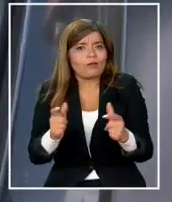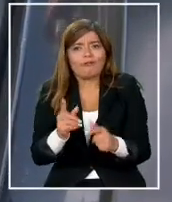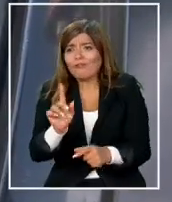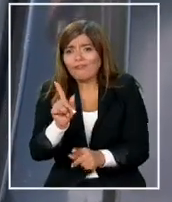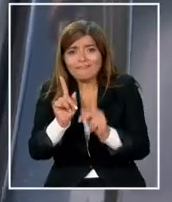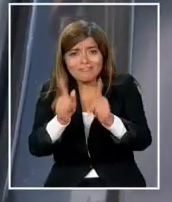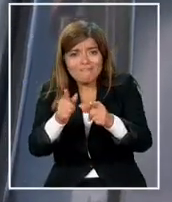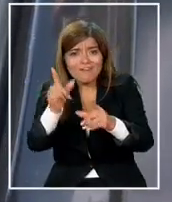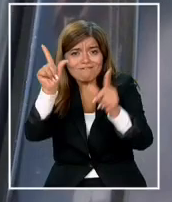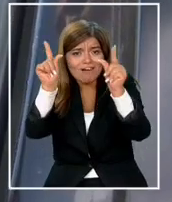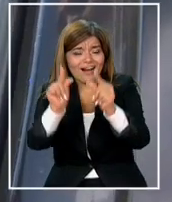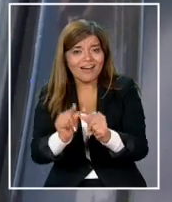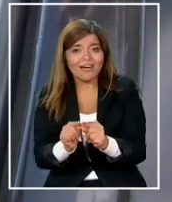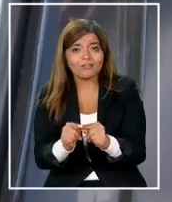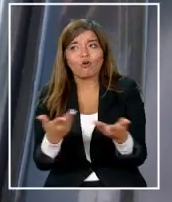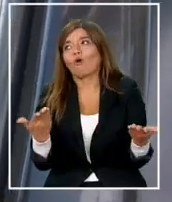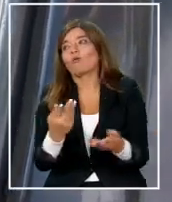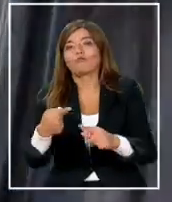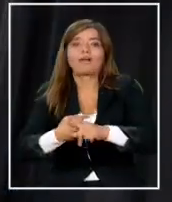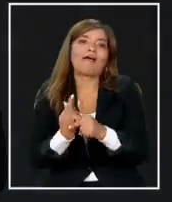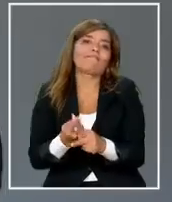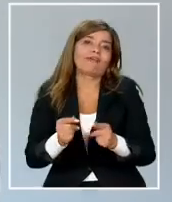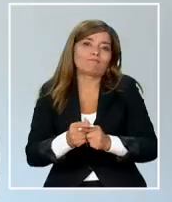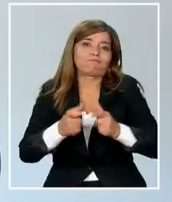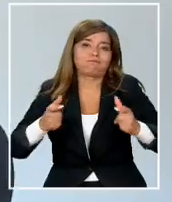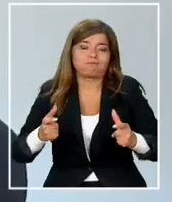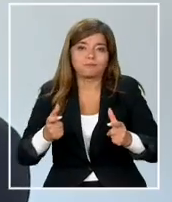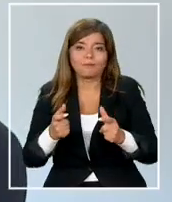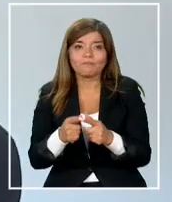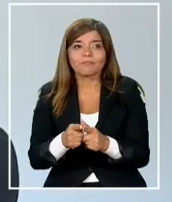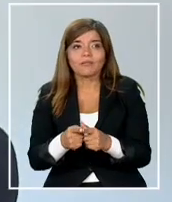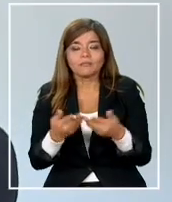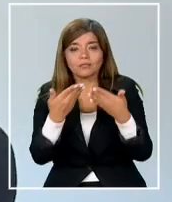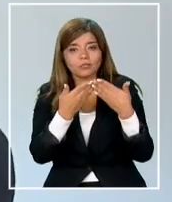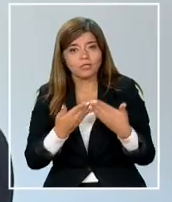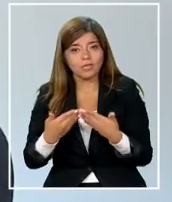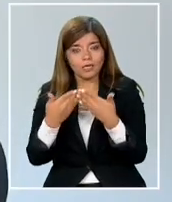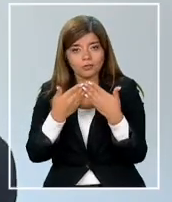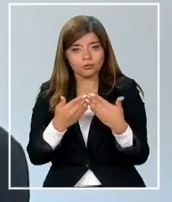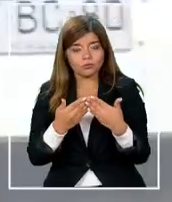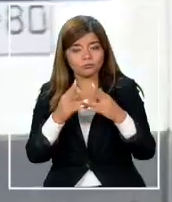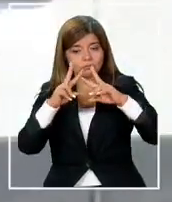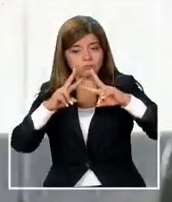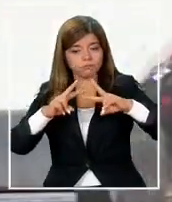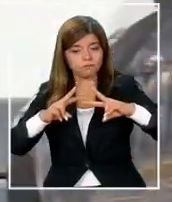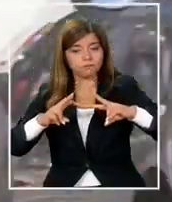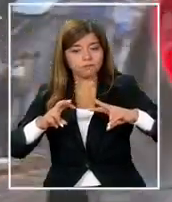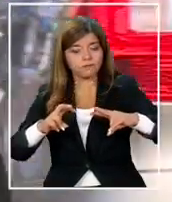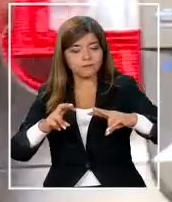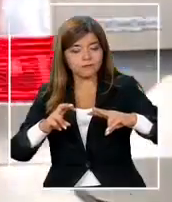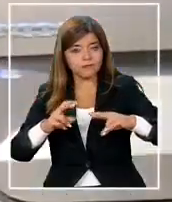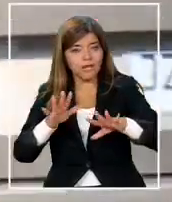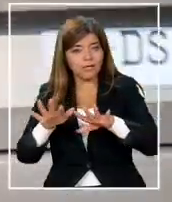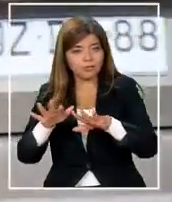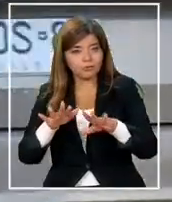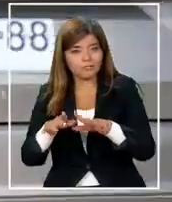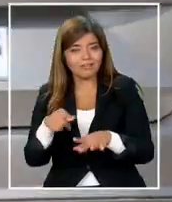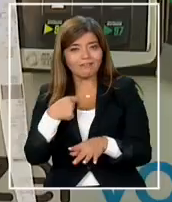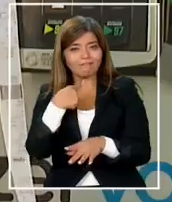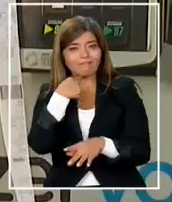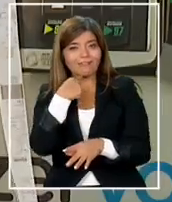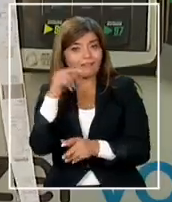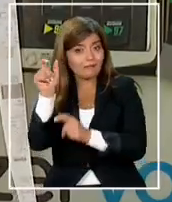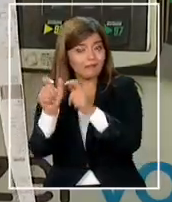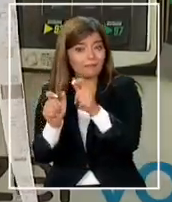bajarlo, ¿cómo lo van a subir de nuevo? Los estudios avalan de que hay externalidades negativas que afectan a las